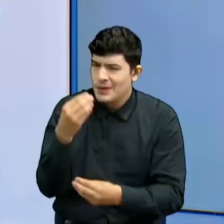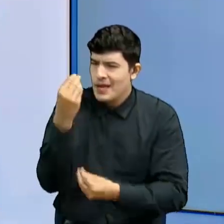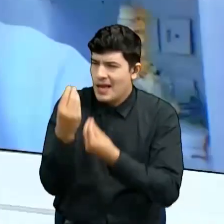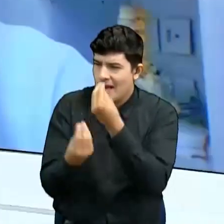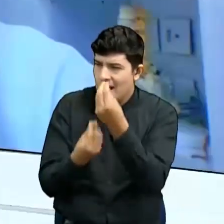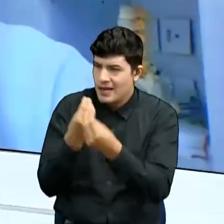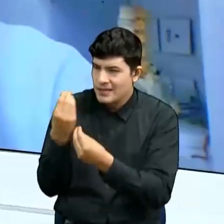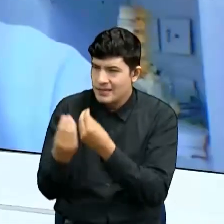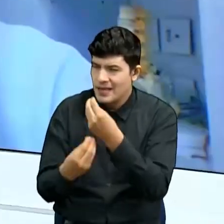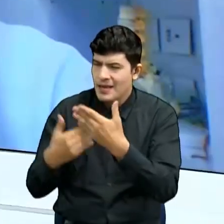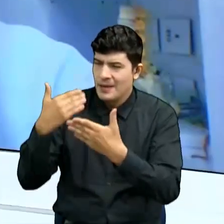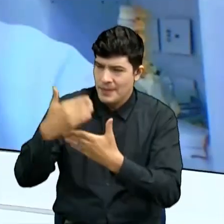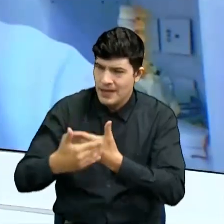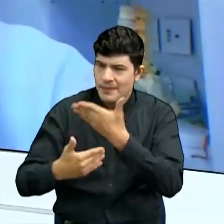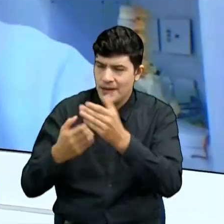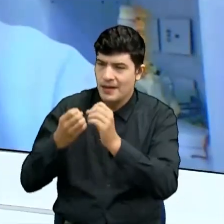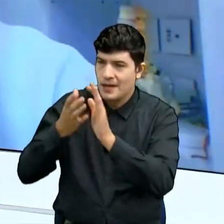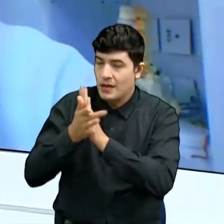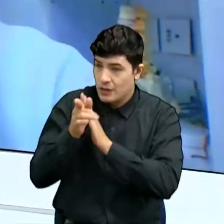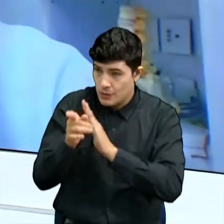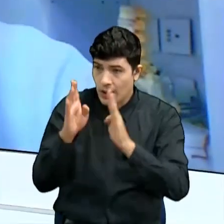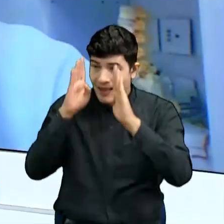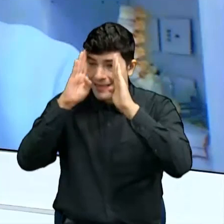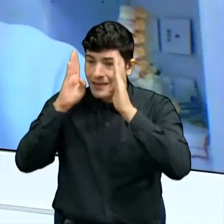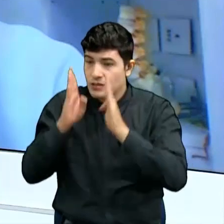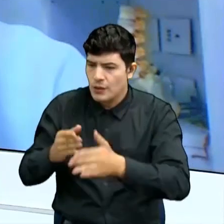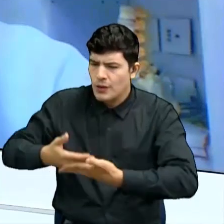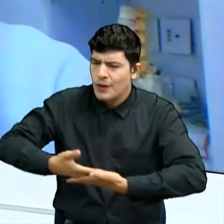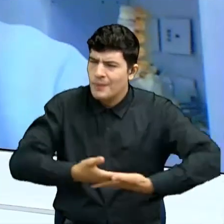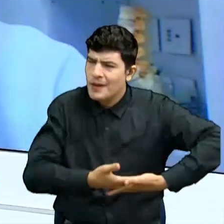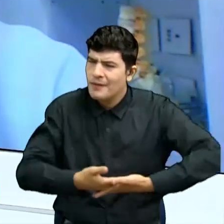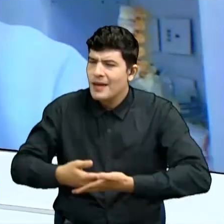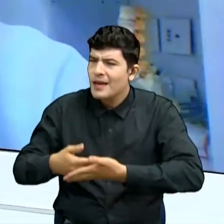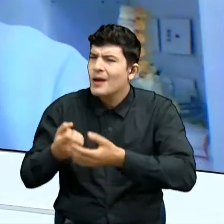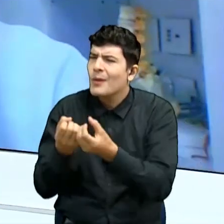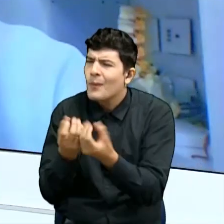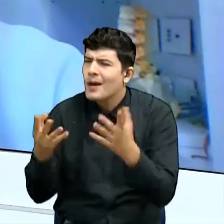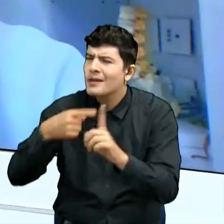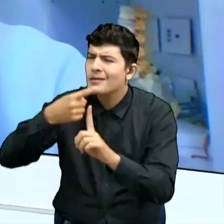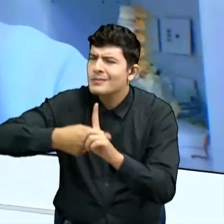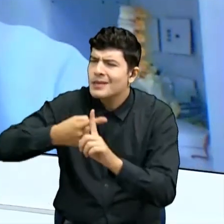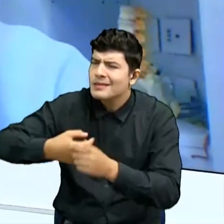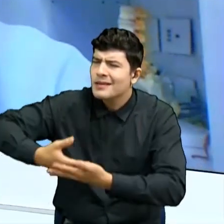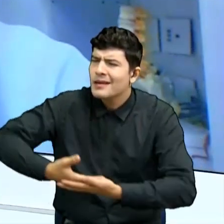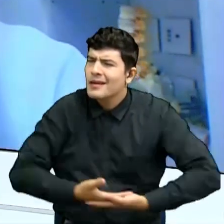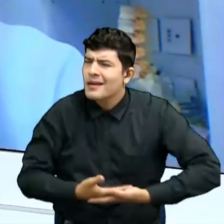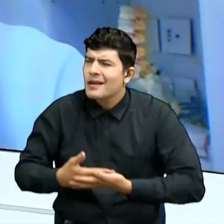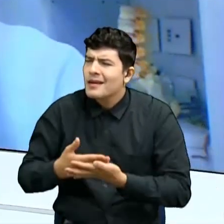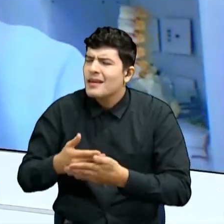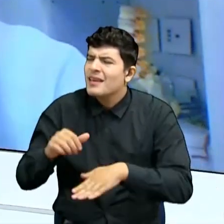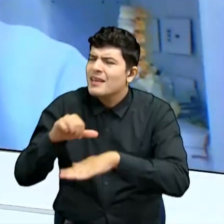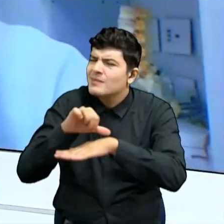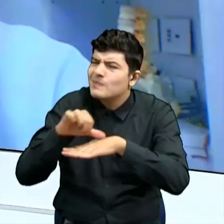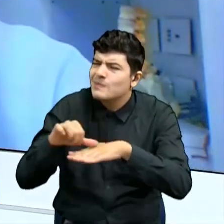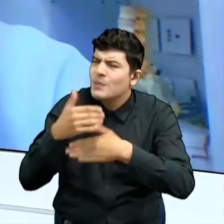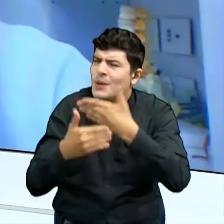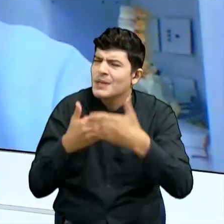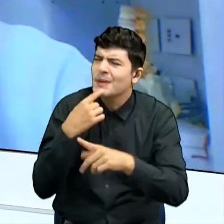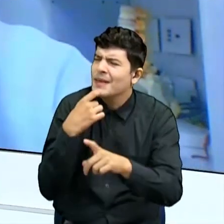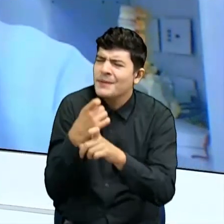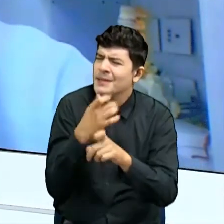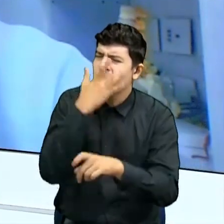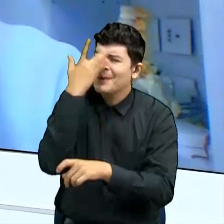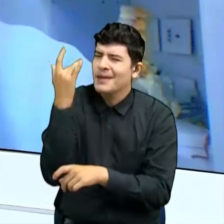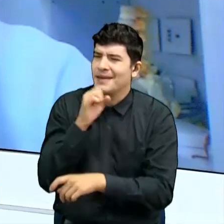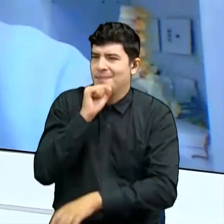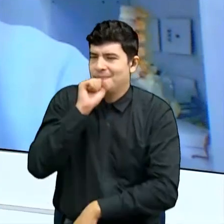acá. Atendió a una bebé. ¿De cuántos meses y cuál era la complejidad de esta cirugía que se dio y que se practicó en